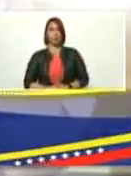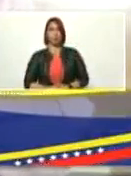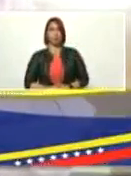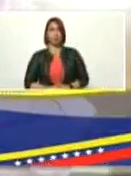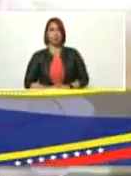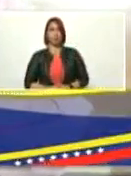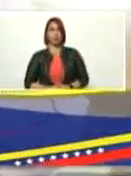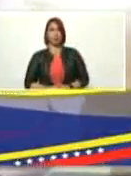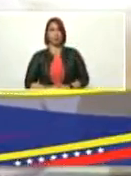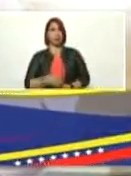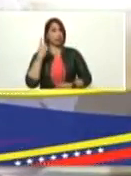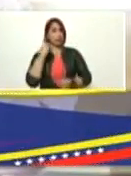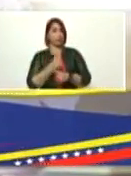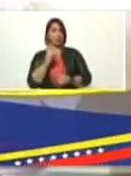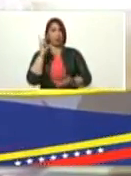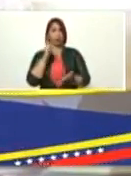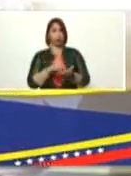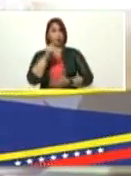Bueno, pero tenía que estar hoy,